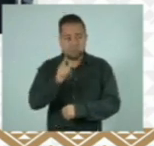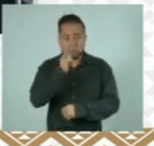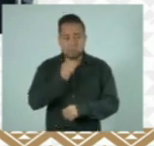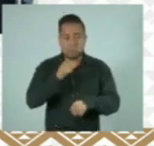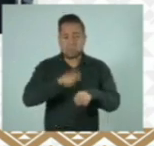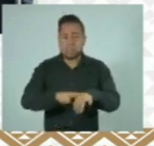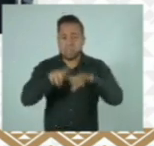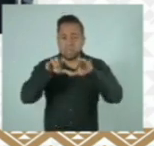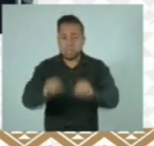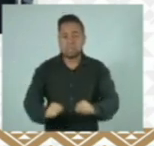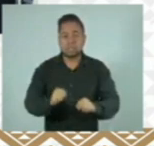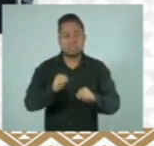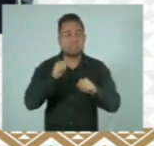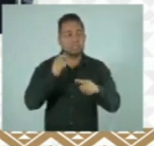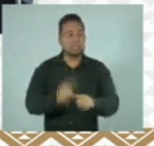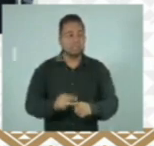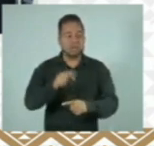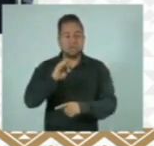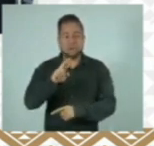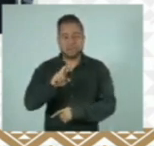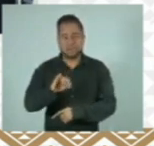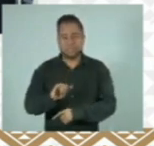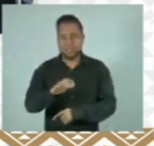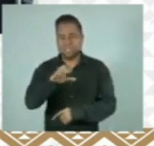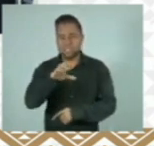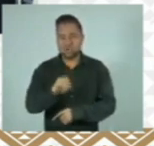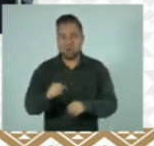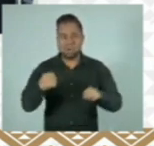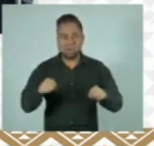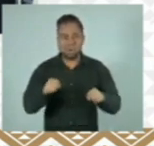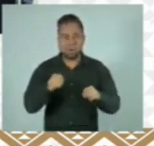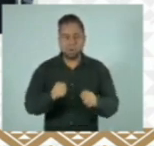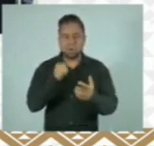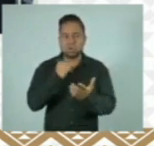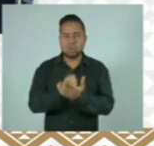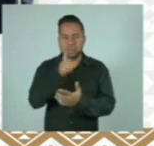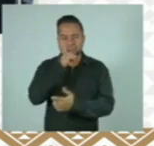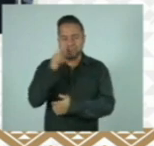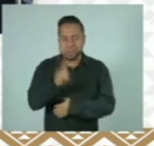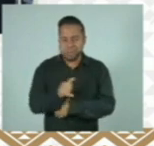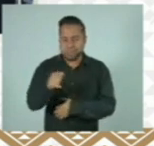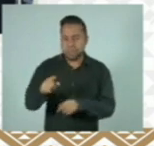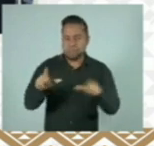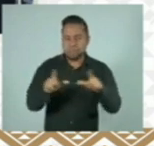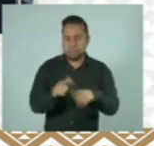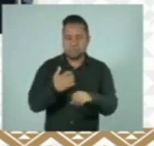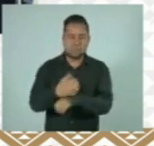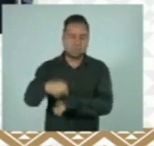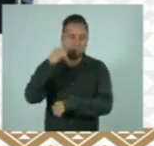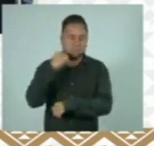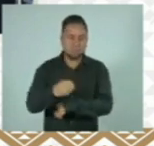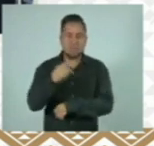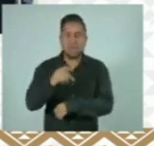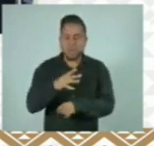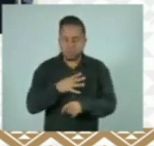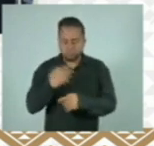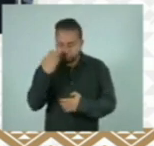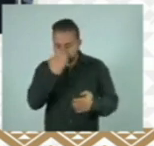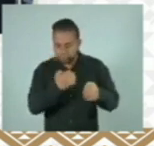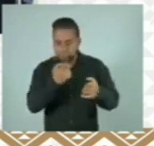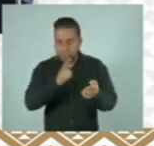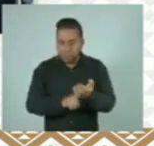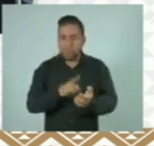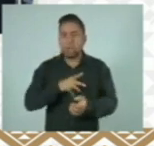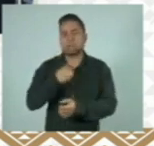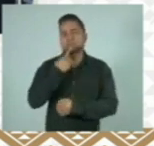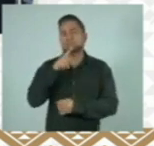cabo el aseguramiento y detención de Francisco N., ya que iba a bordo de una motocicleta marca Itálica, con placa del estado de Oaxaca, al consultar sus datos, arrojó que